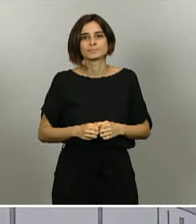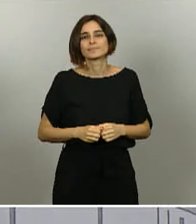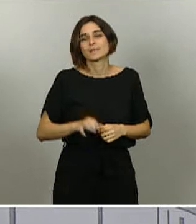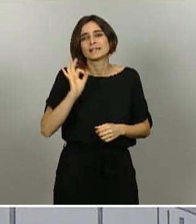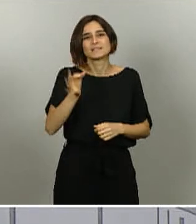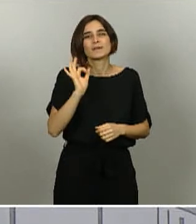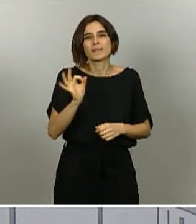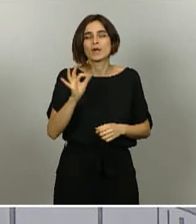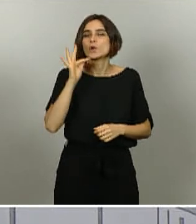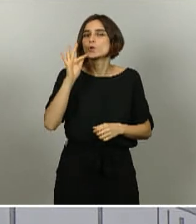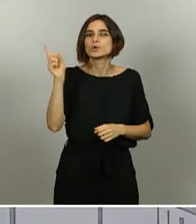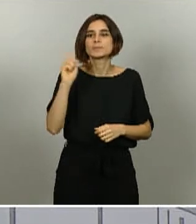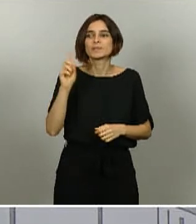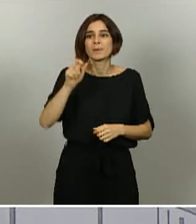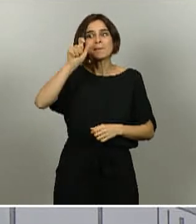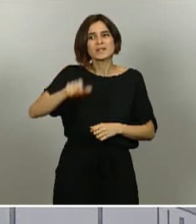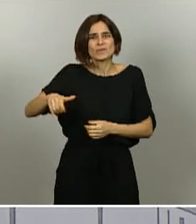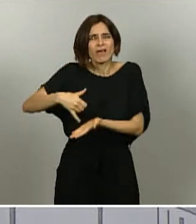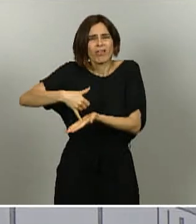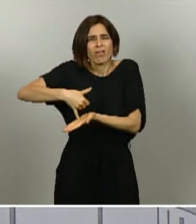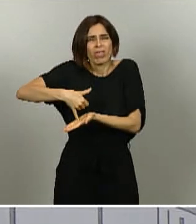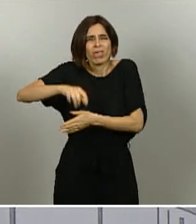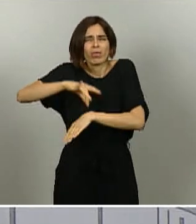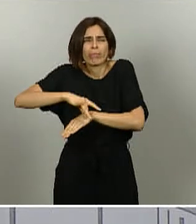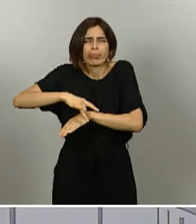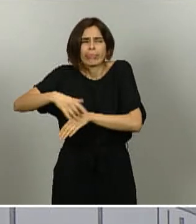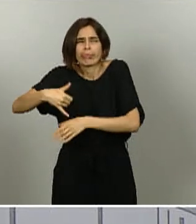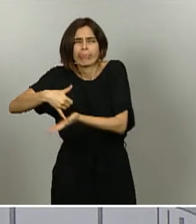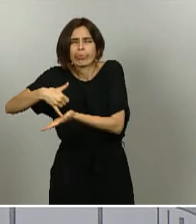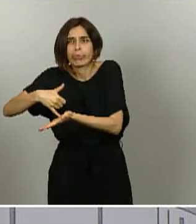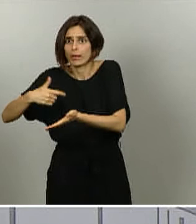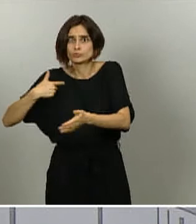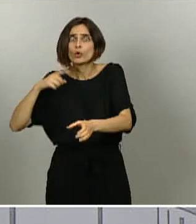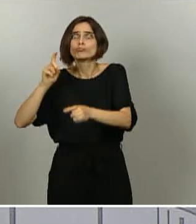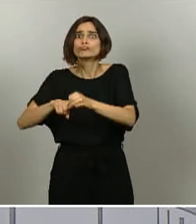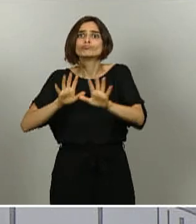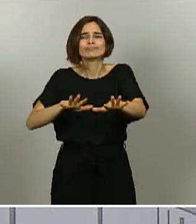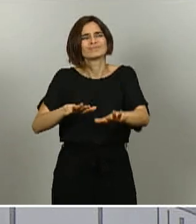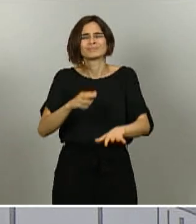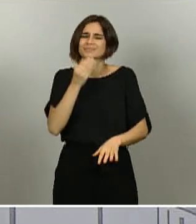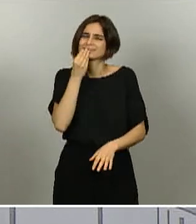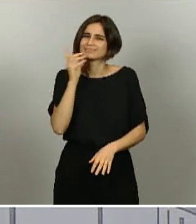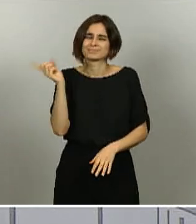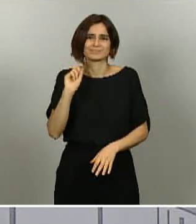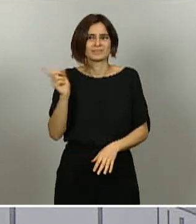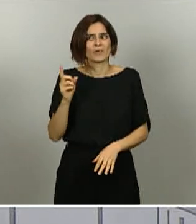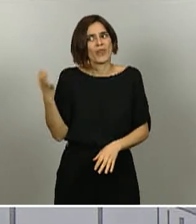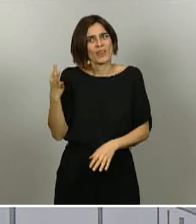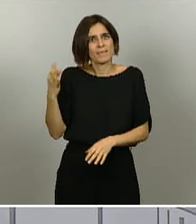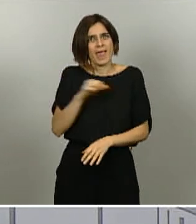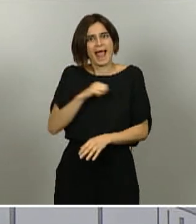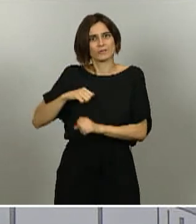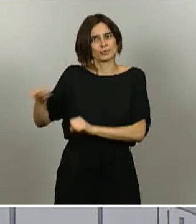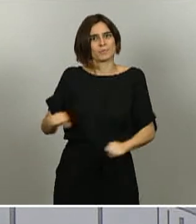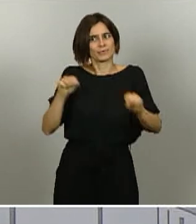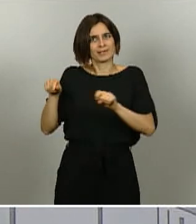vulnerables participaran. Yo entiendo que sería bueno que se autoprotegieran, pero también entiendo que esta misma